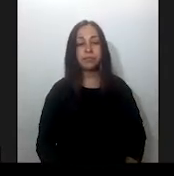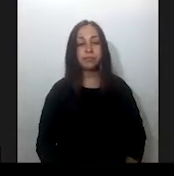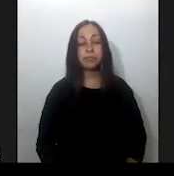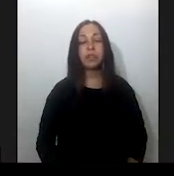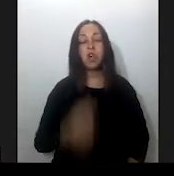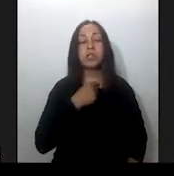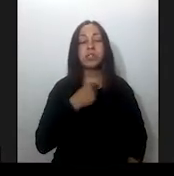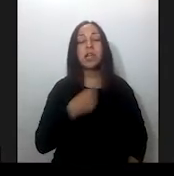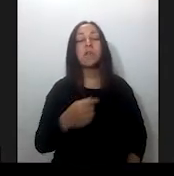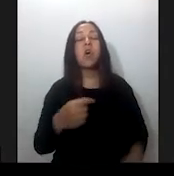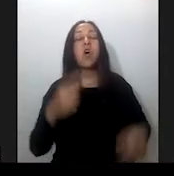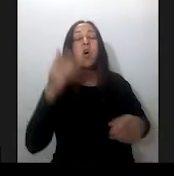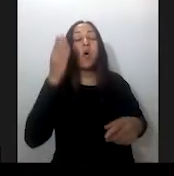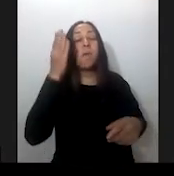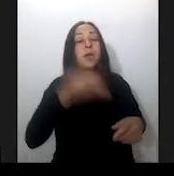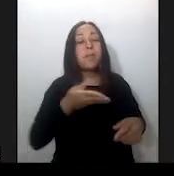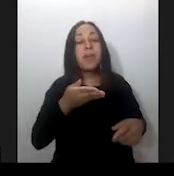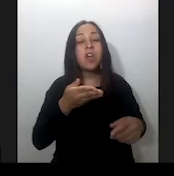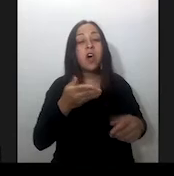Si quisiéramos calcular promedios,